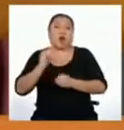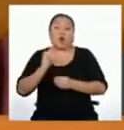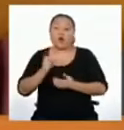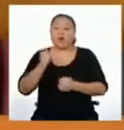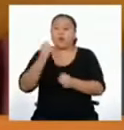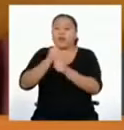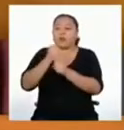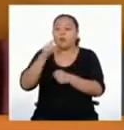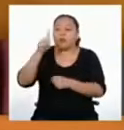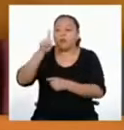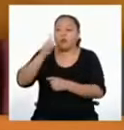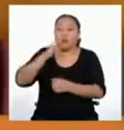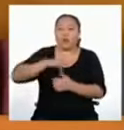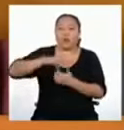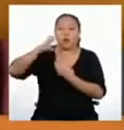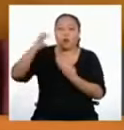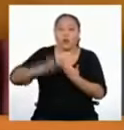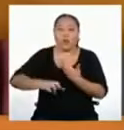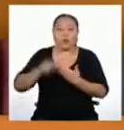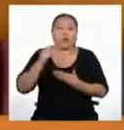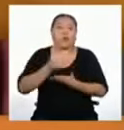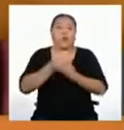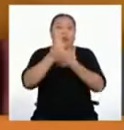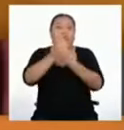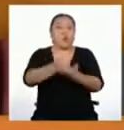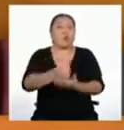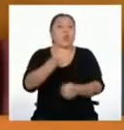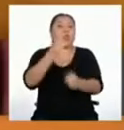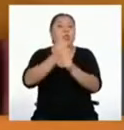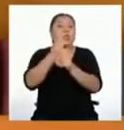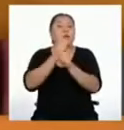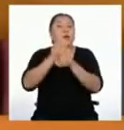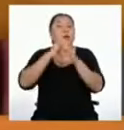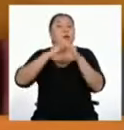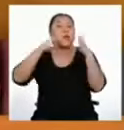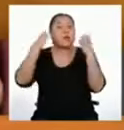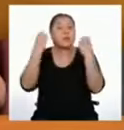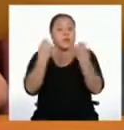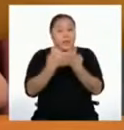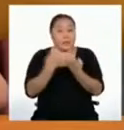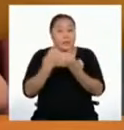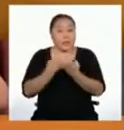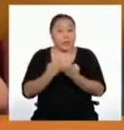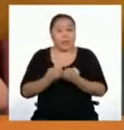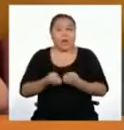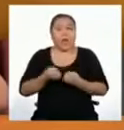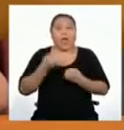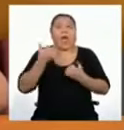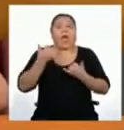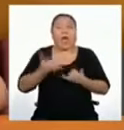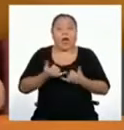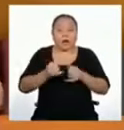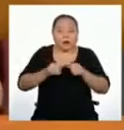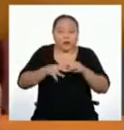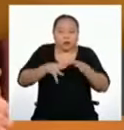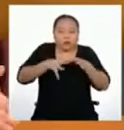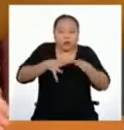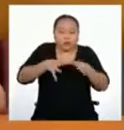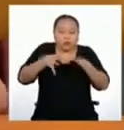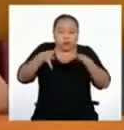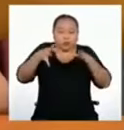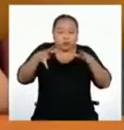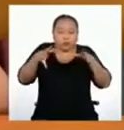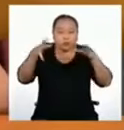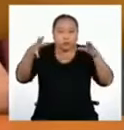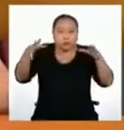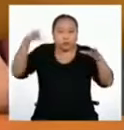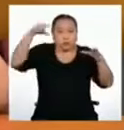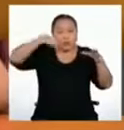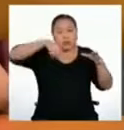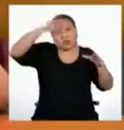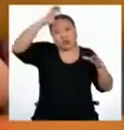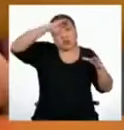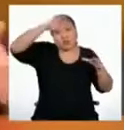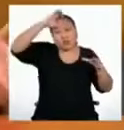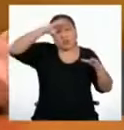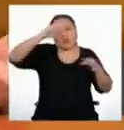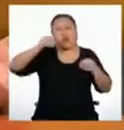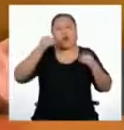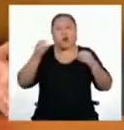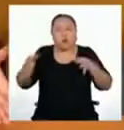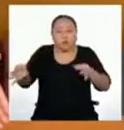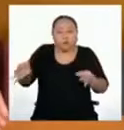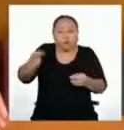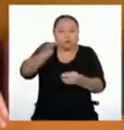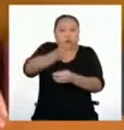para trabajar en equipo. Ahora nos toca ampliar estos conceptos para ver cómo pueden ser aplicados en